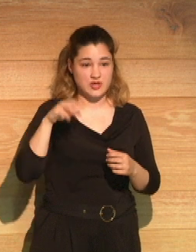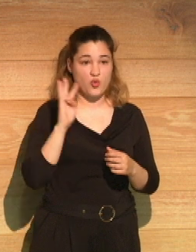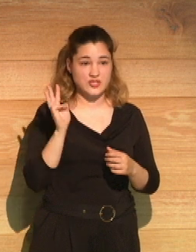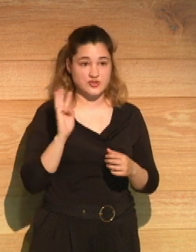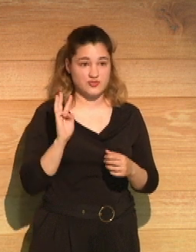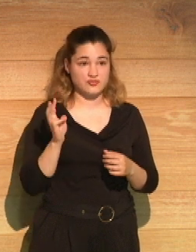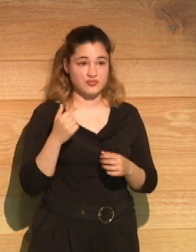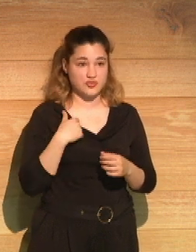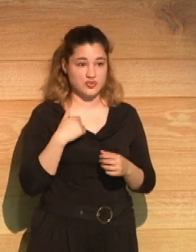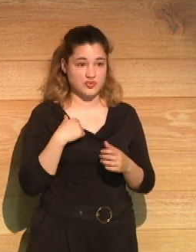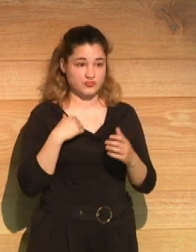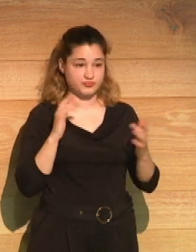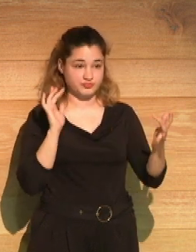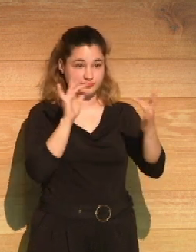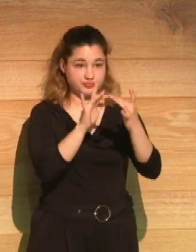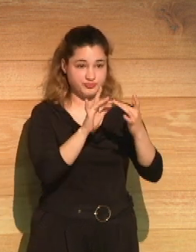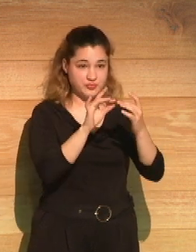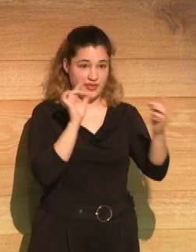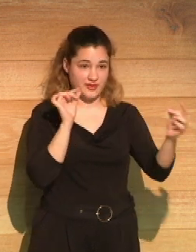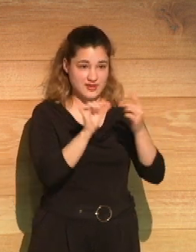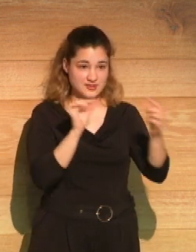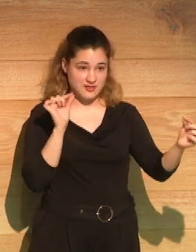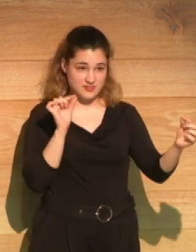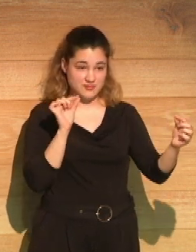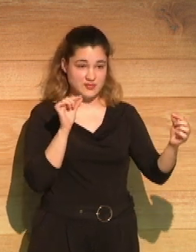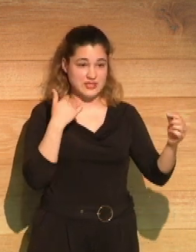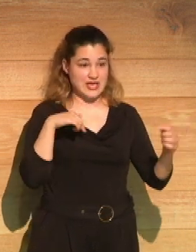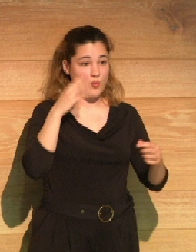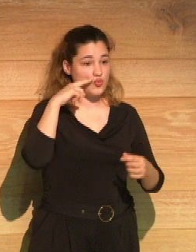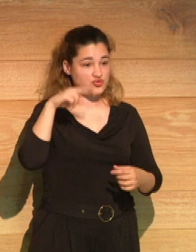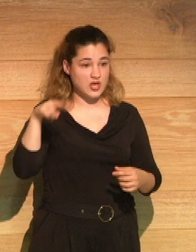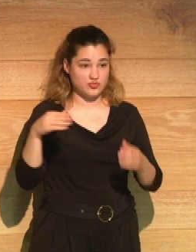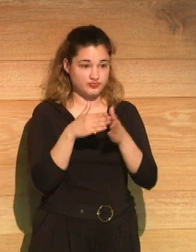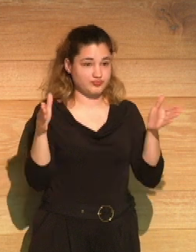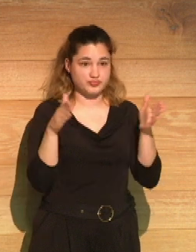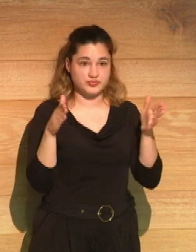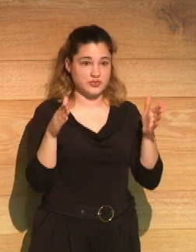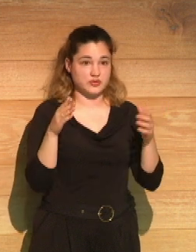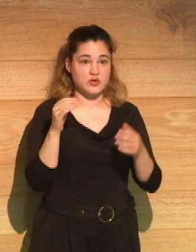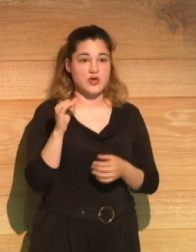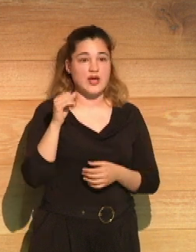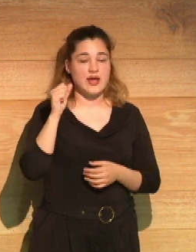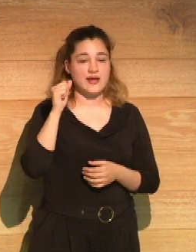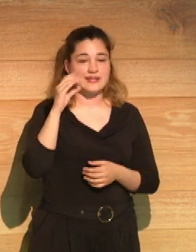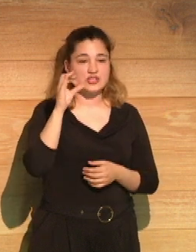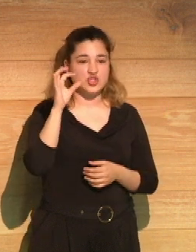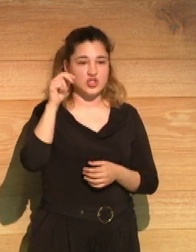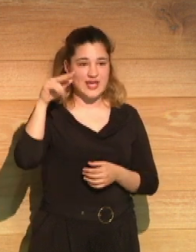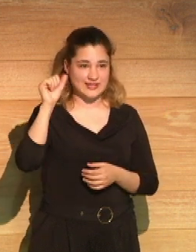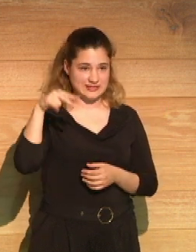me estoy conectando el día de hoy, ya hay museos que están completamente reabiertos. La institución Smithsonian ya abrió de